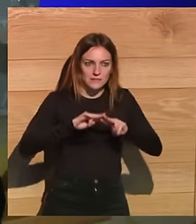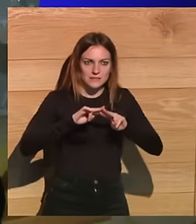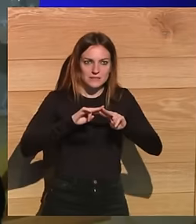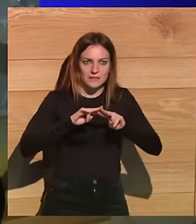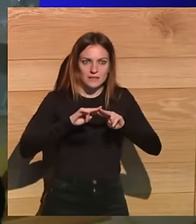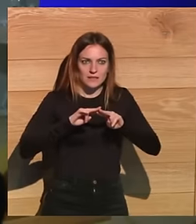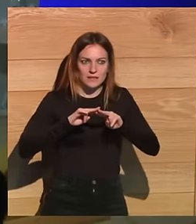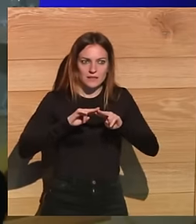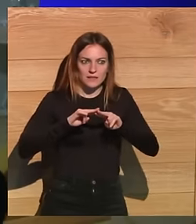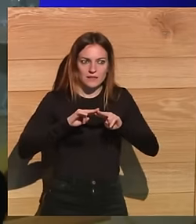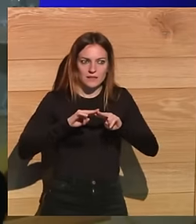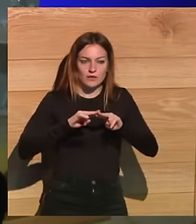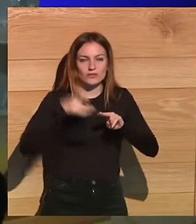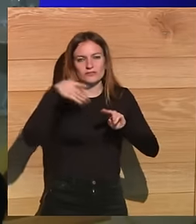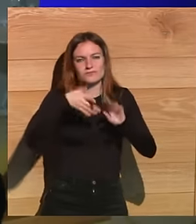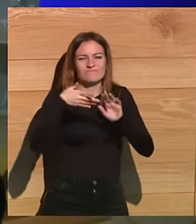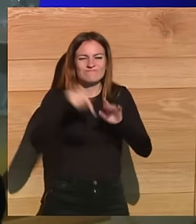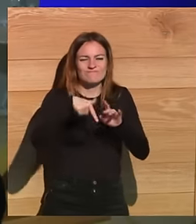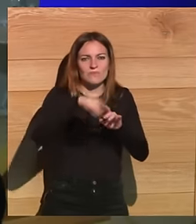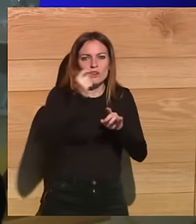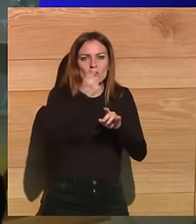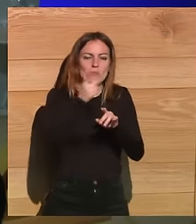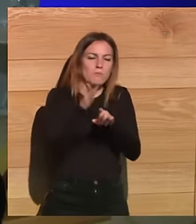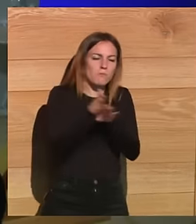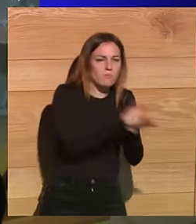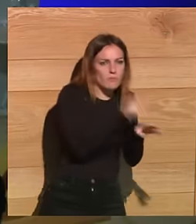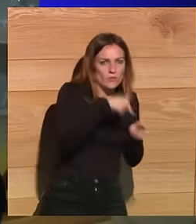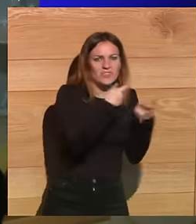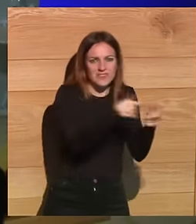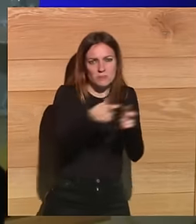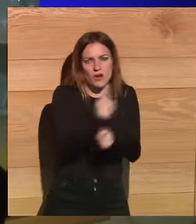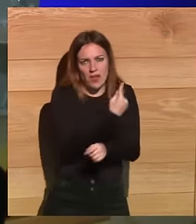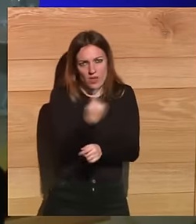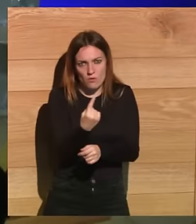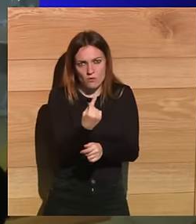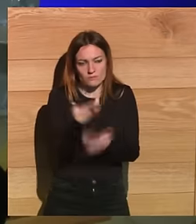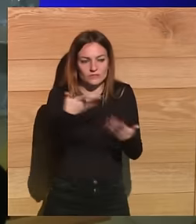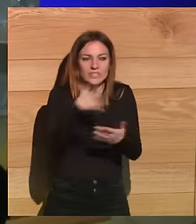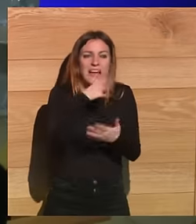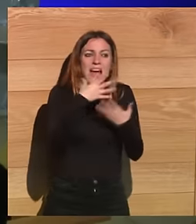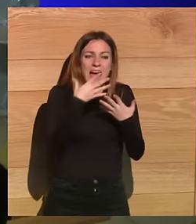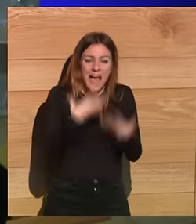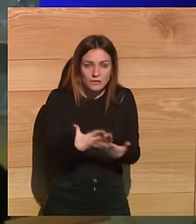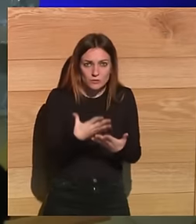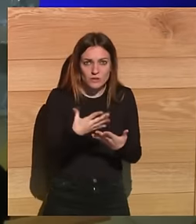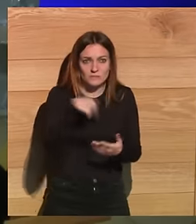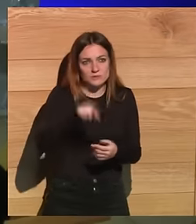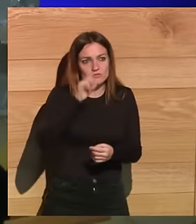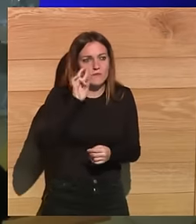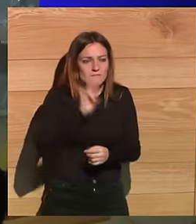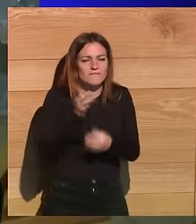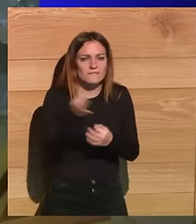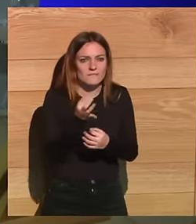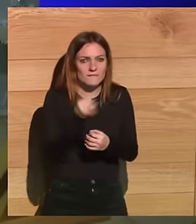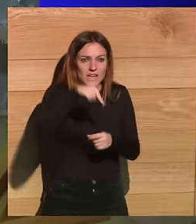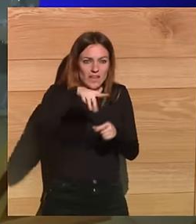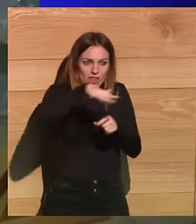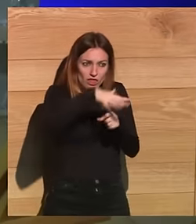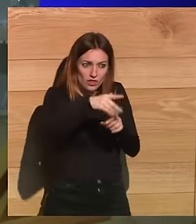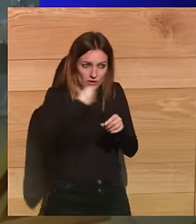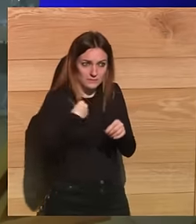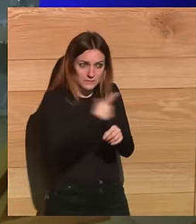se estaba olvidando de que hay varios tipos diferentes y esto no es bueno, pero lo que hemos visto ahora es que esta zona de aquí